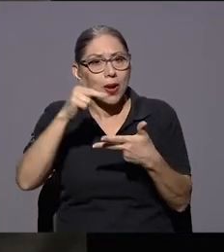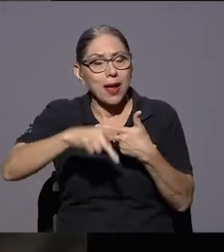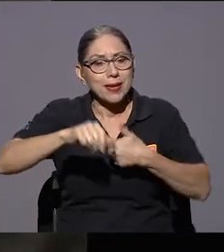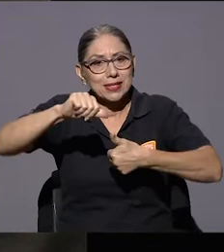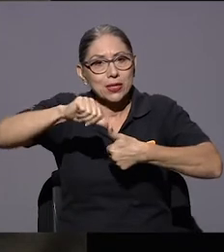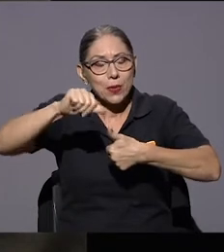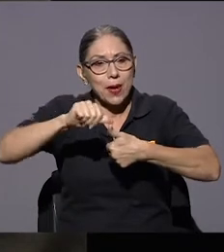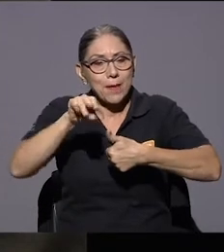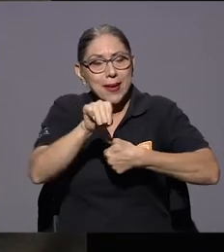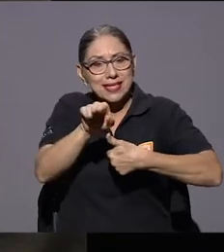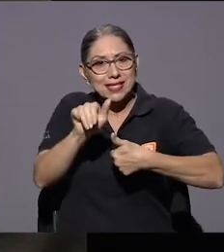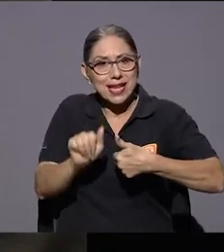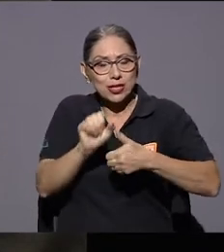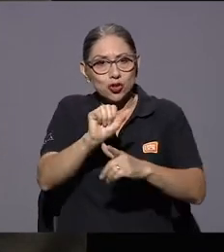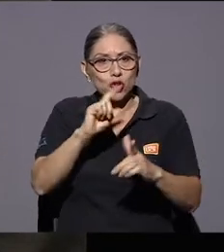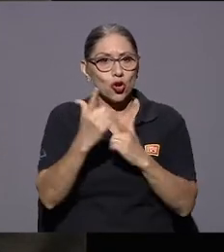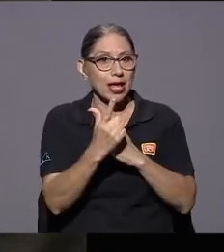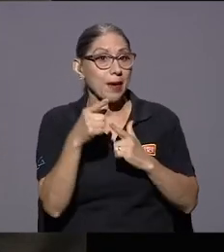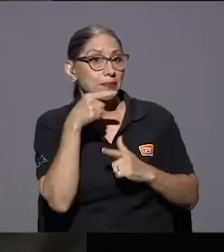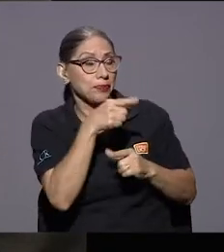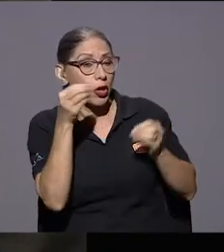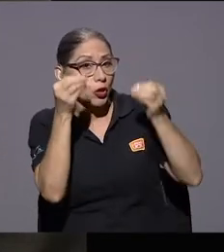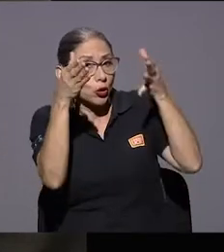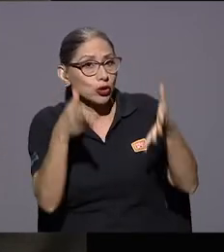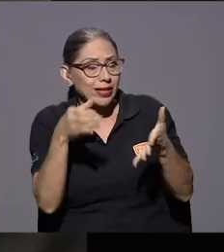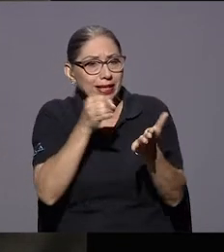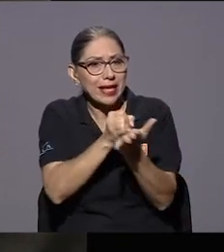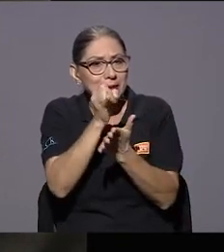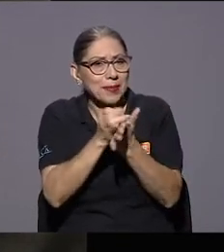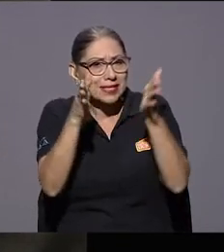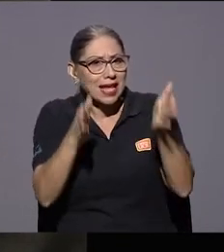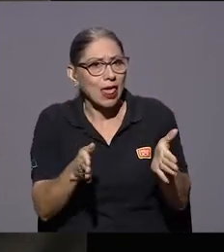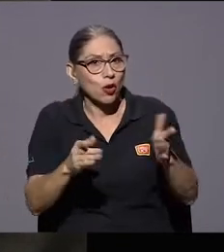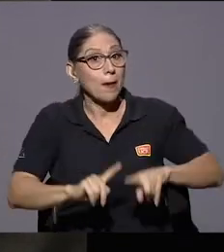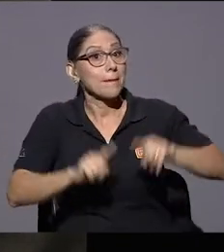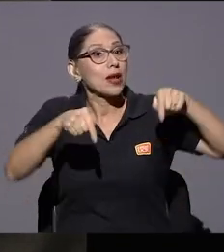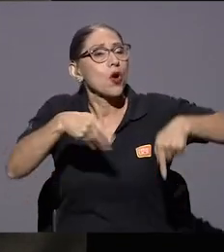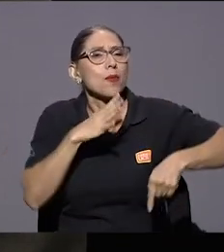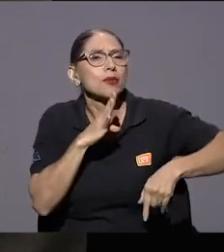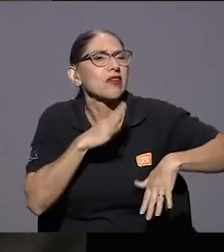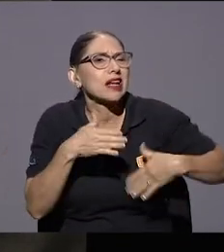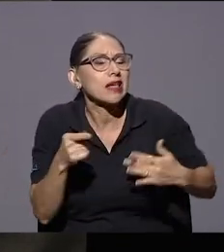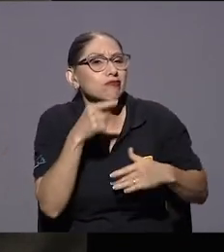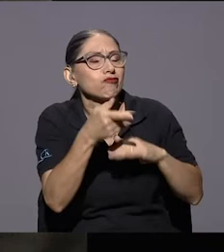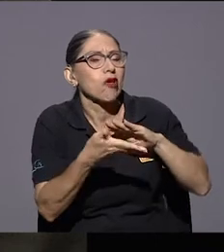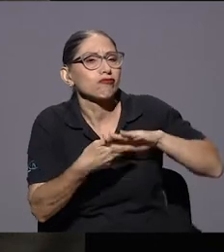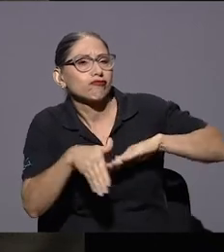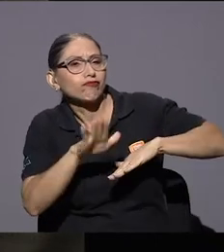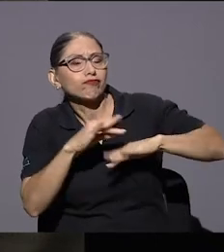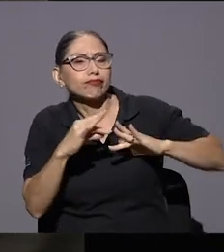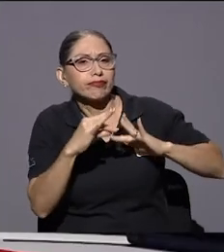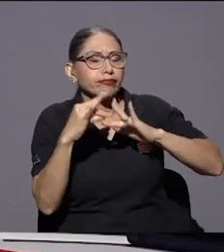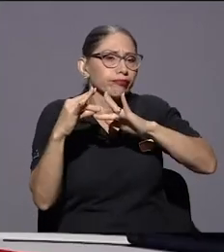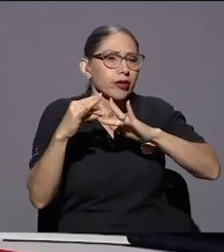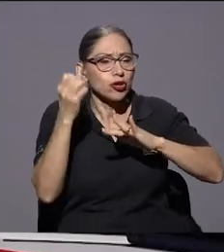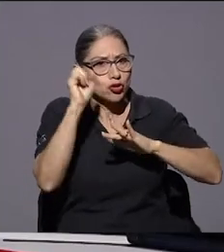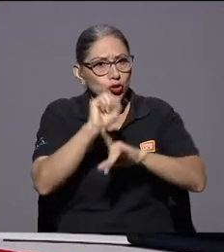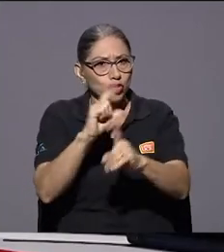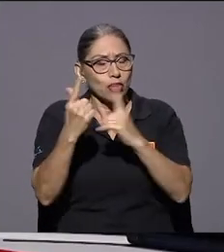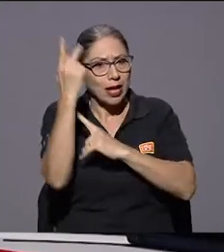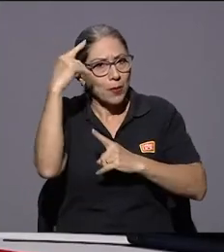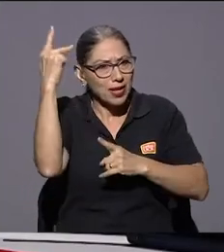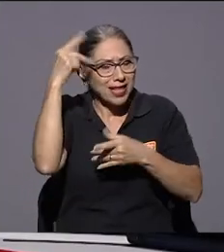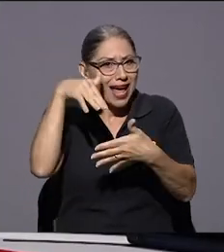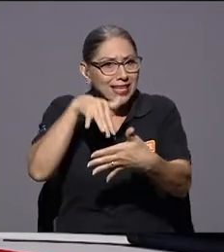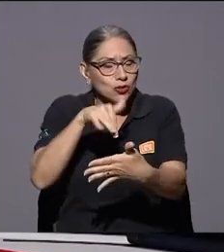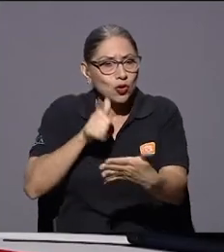sociología, docente e investigador, pero hay algo que hace, que es por lo que vamos a conversar hoy, que es especialista en temas de sociología política, estudios electorales y